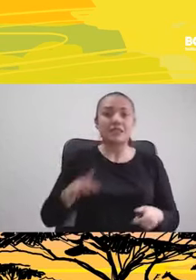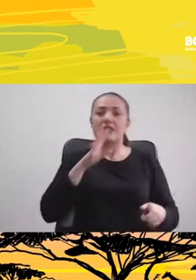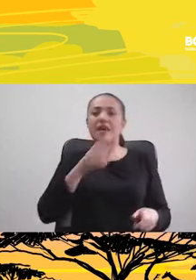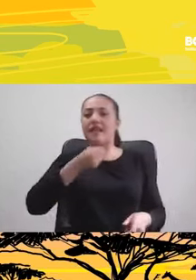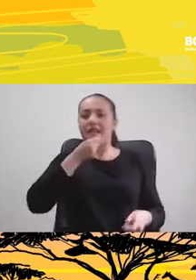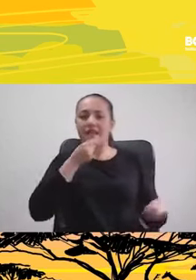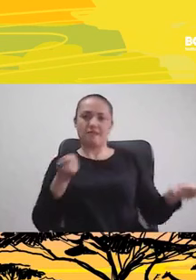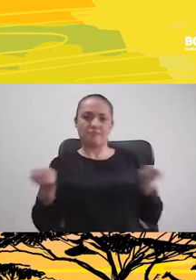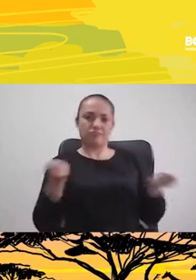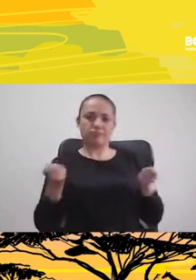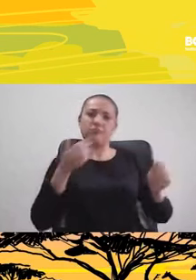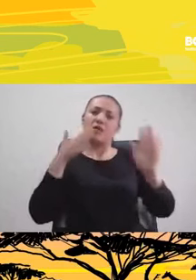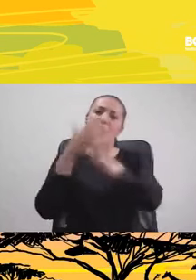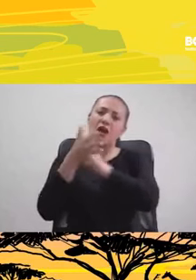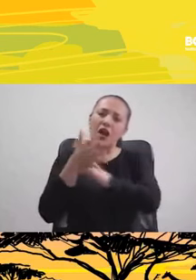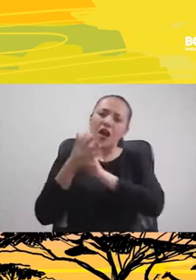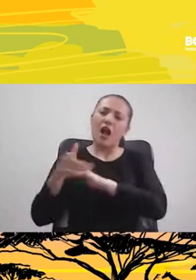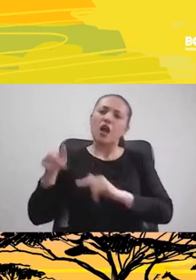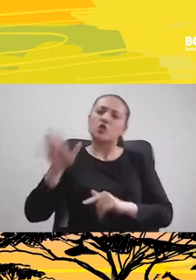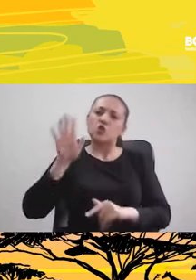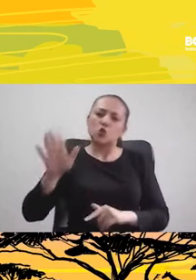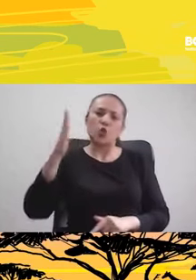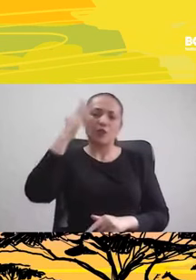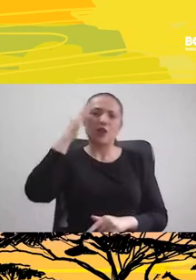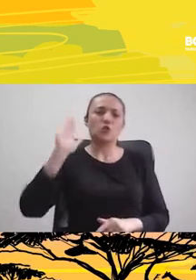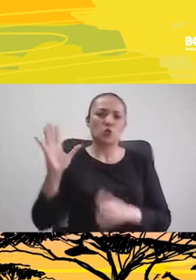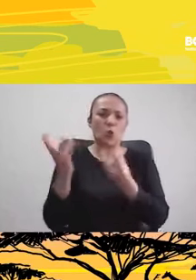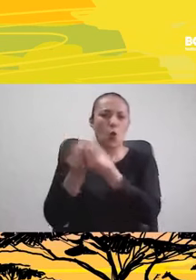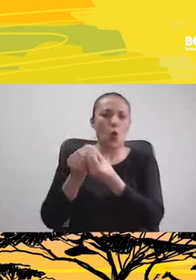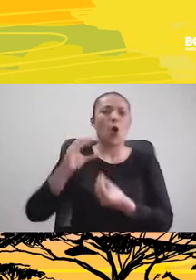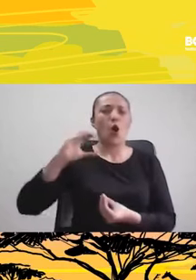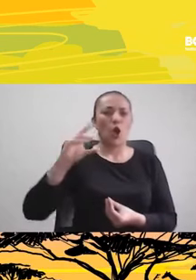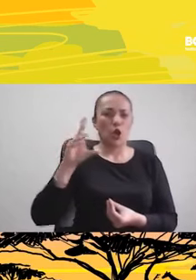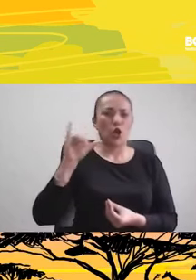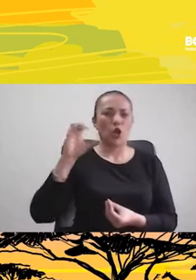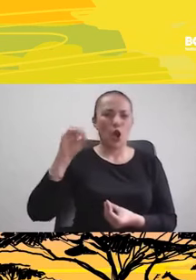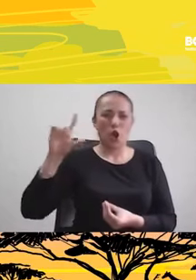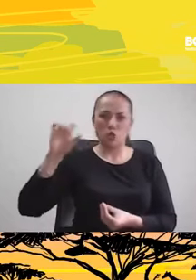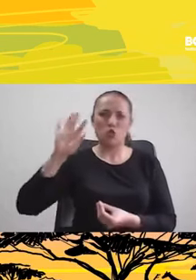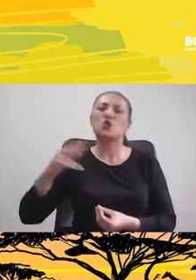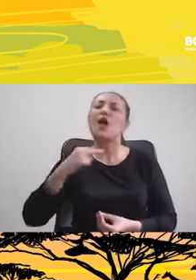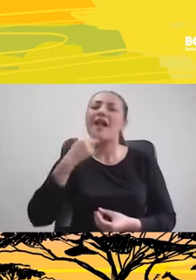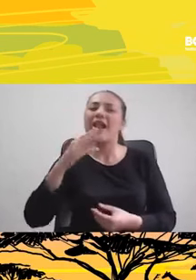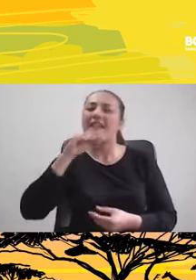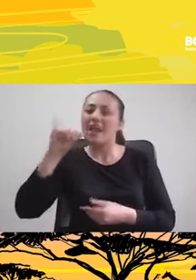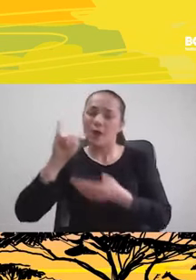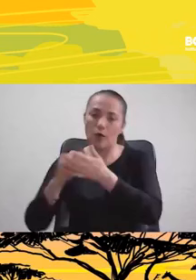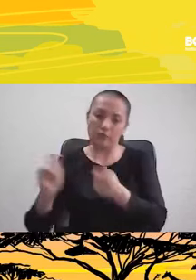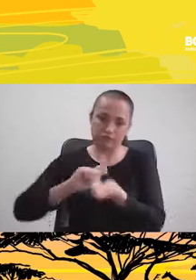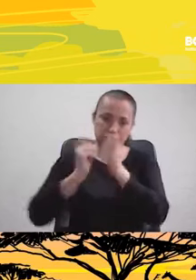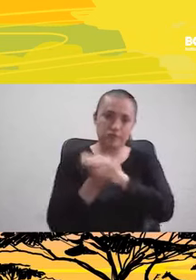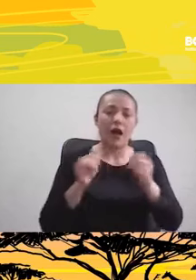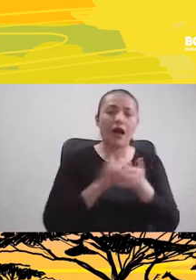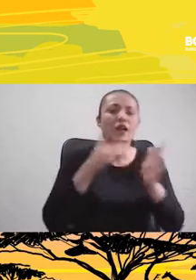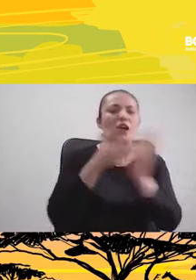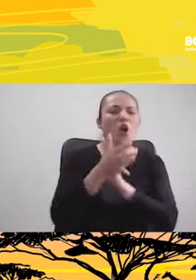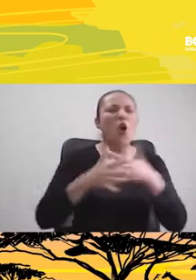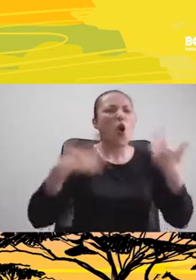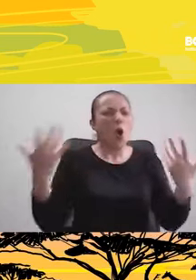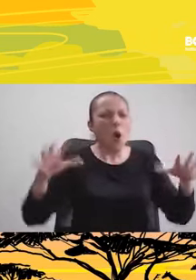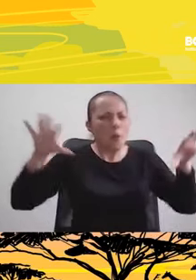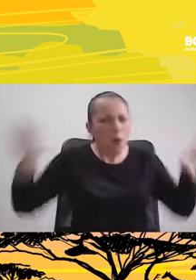adentrará a contarnos acerca del impacto y resonancia que ha tenido la literatura en las manifestaciones artísticas